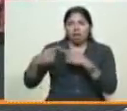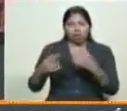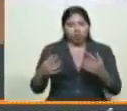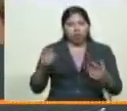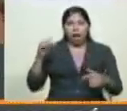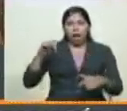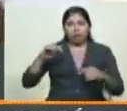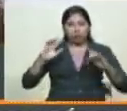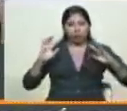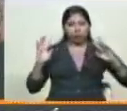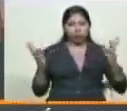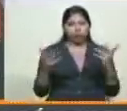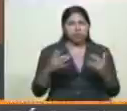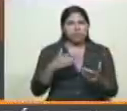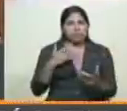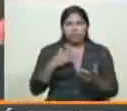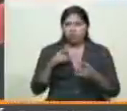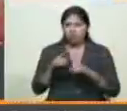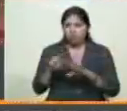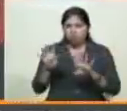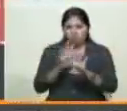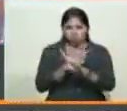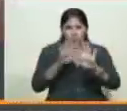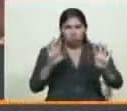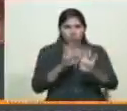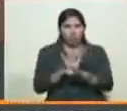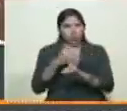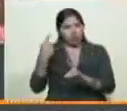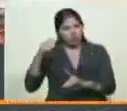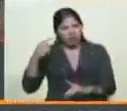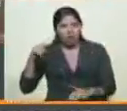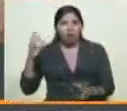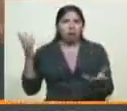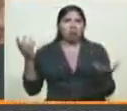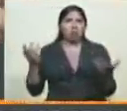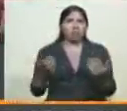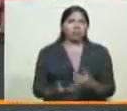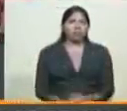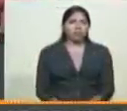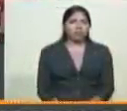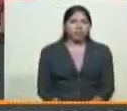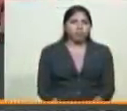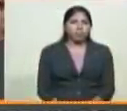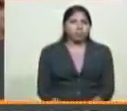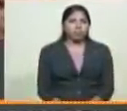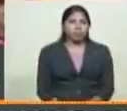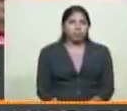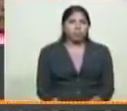presente con el pueblo en las calles, en la calle Igualdad de Porlamar.